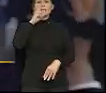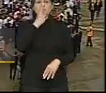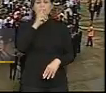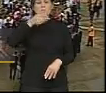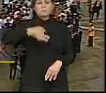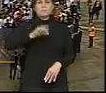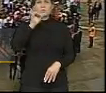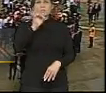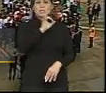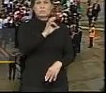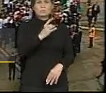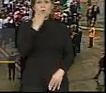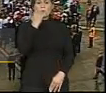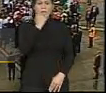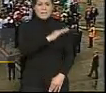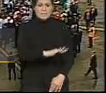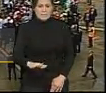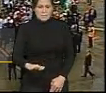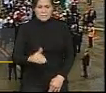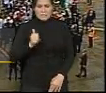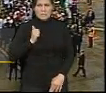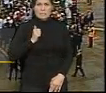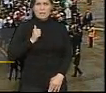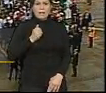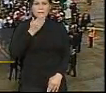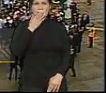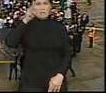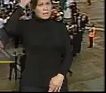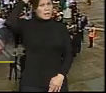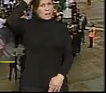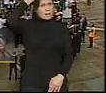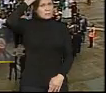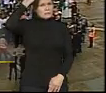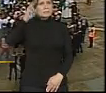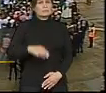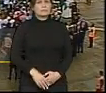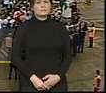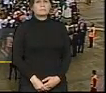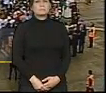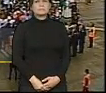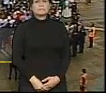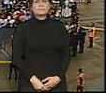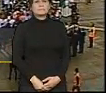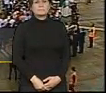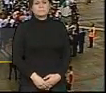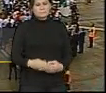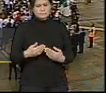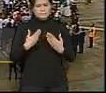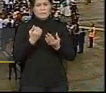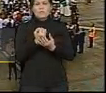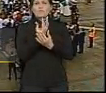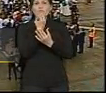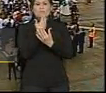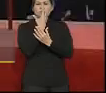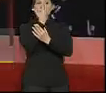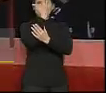1988. Acto seguido, una niña, H. Miriam Cuaregemiji Bepeji, entrega un ramo de